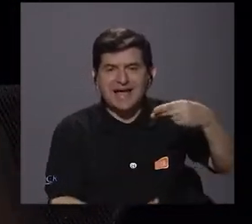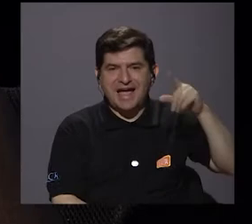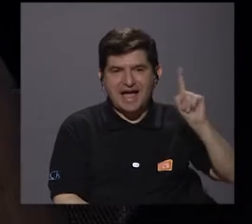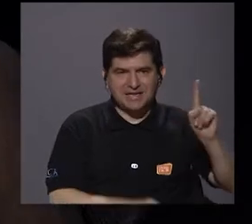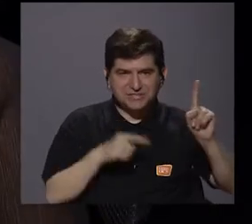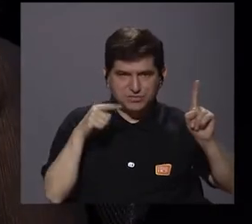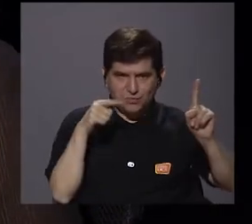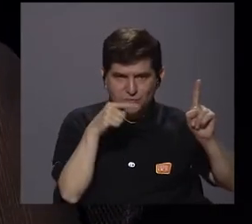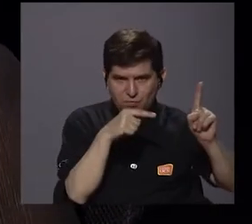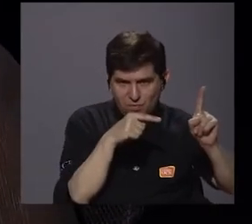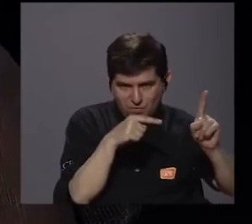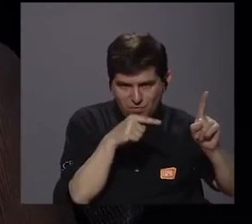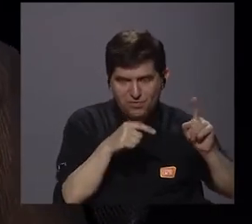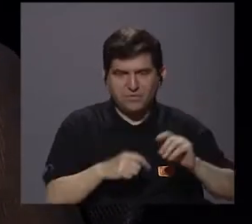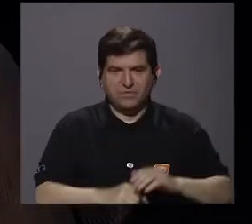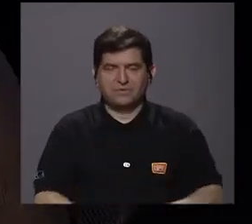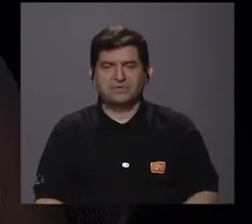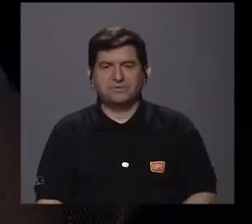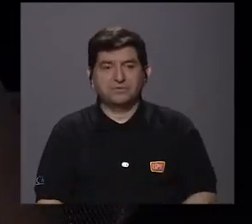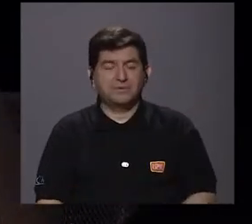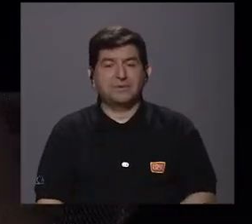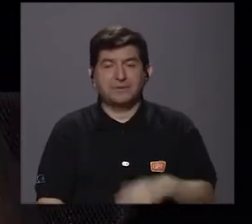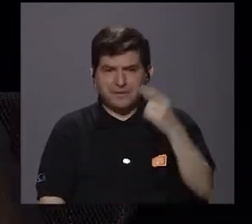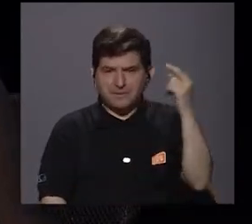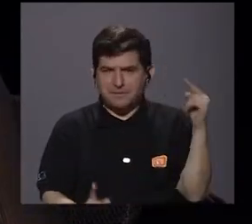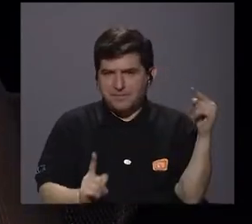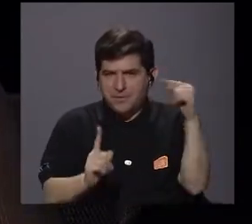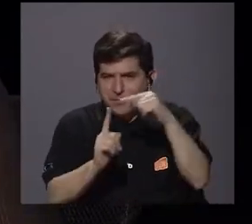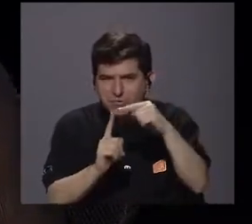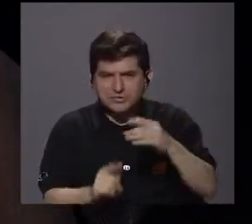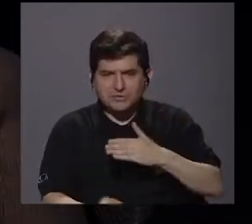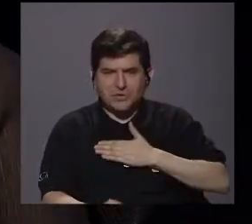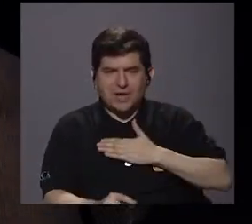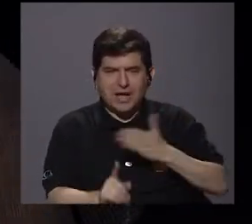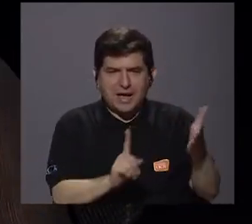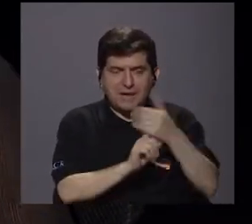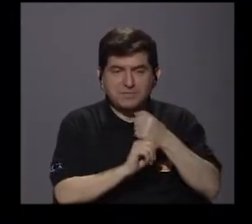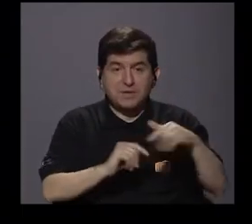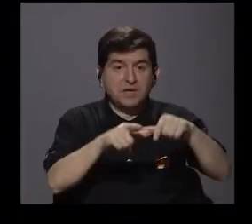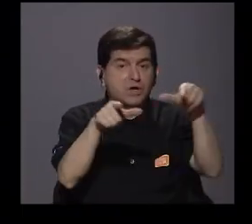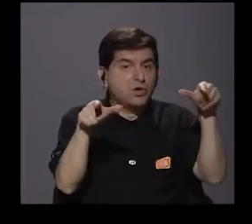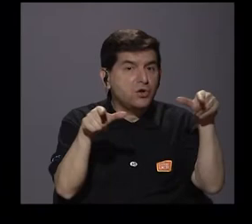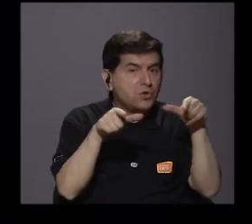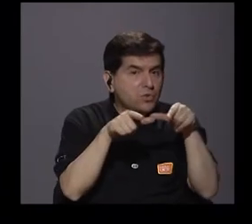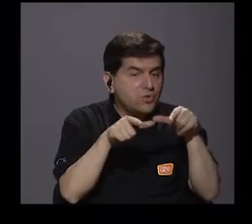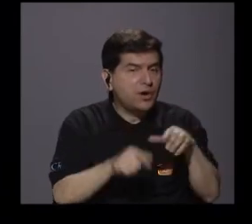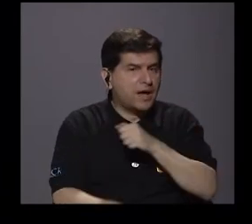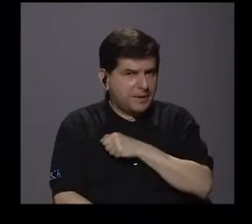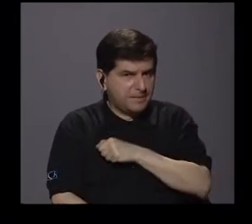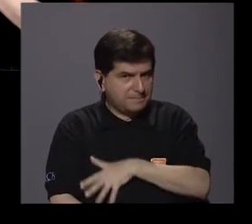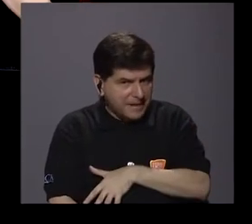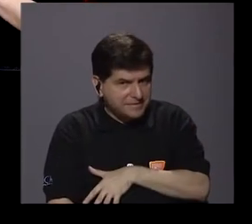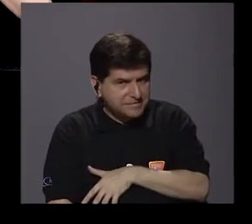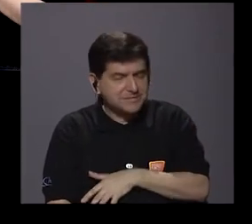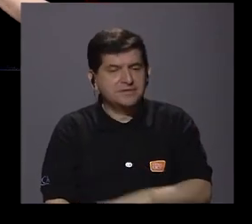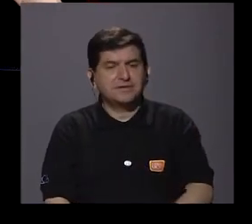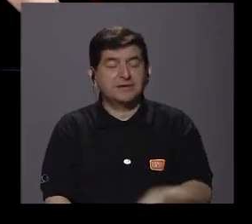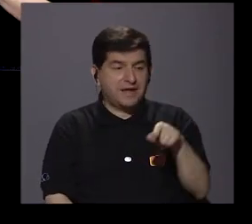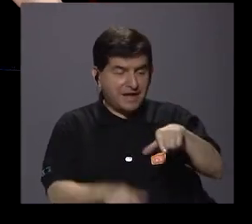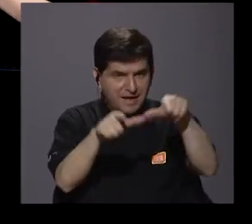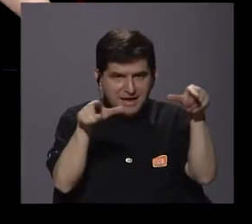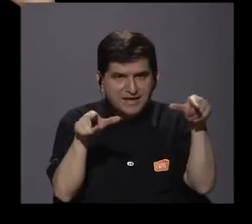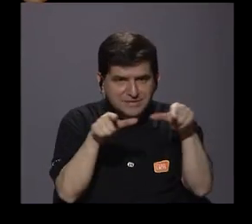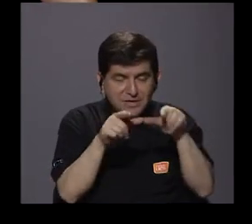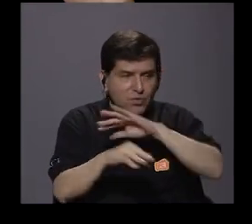H1 para arrestarme. Incluso... Un territorio entendido como palestino. Ese